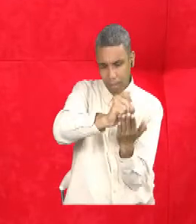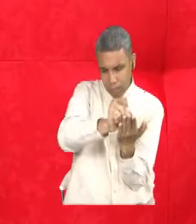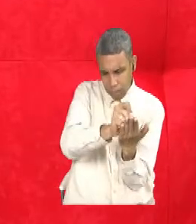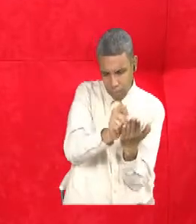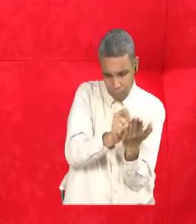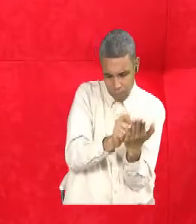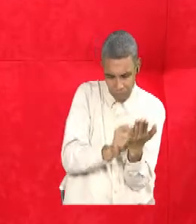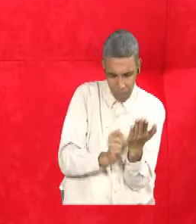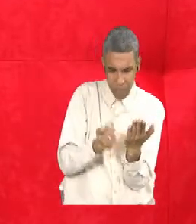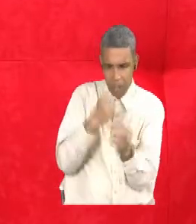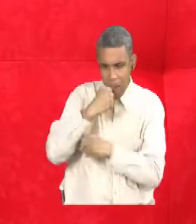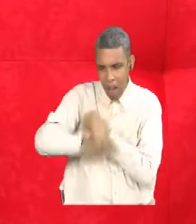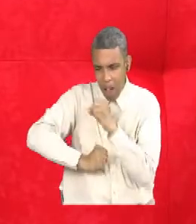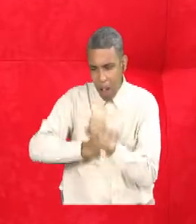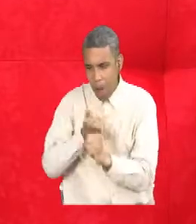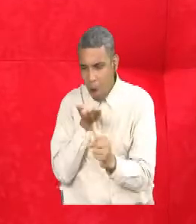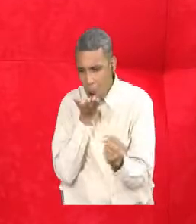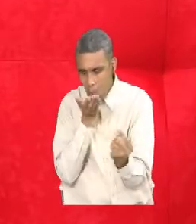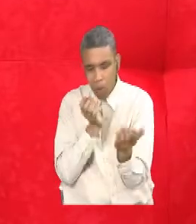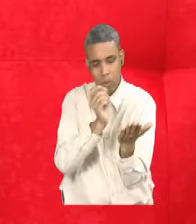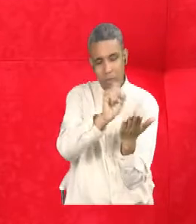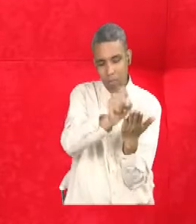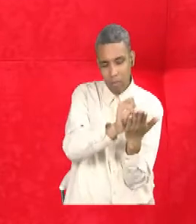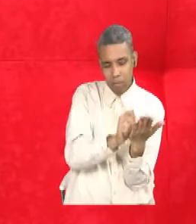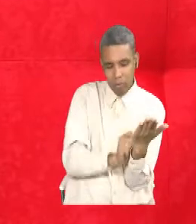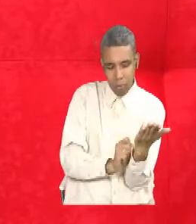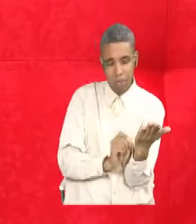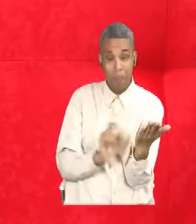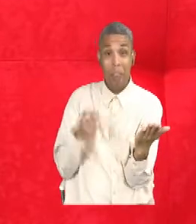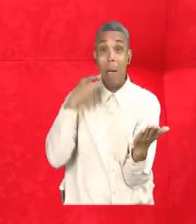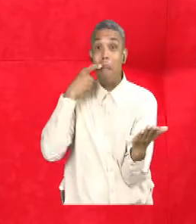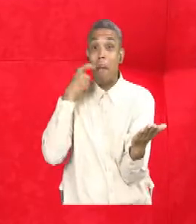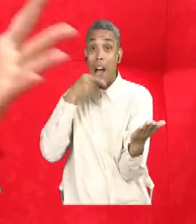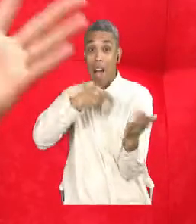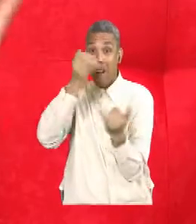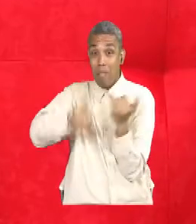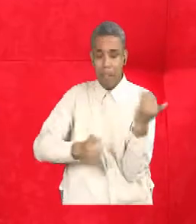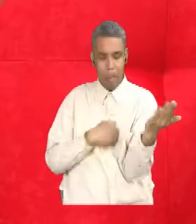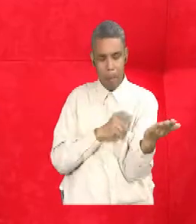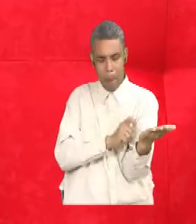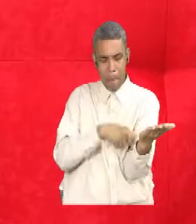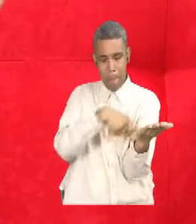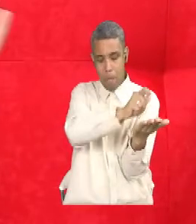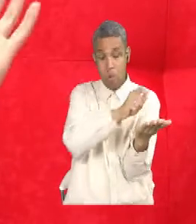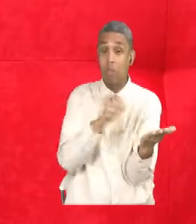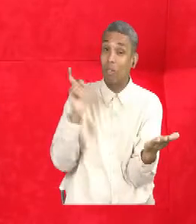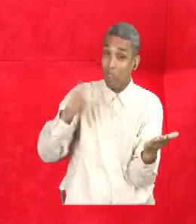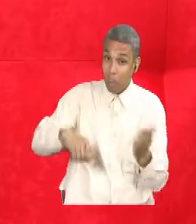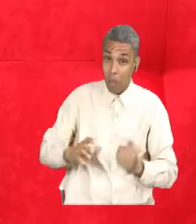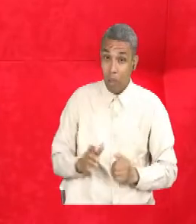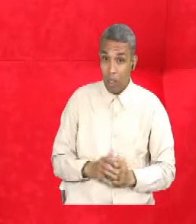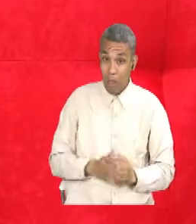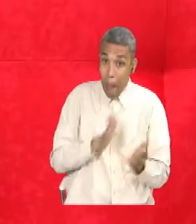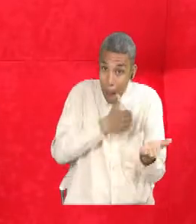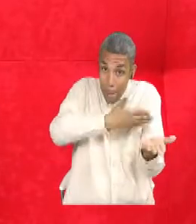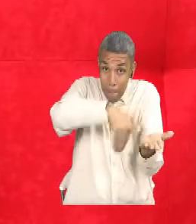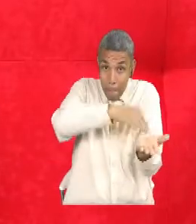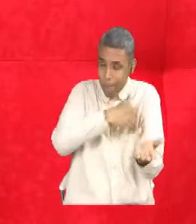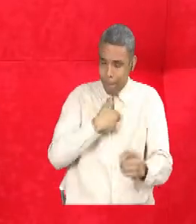el menor en donde se lo requieran en la salida del país, con pues el resto de documentos, pasaporte, registro civil.